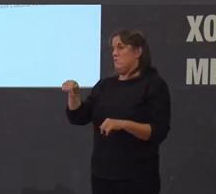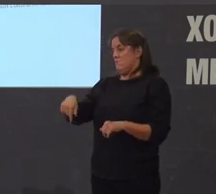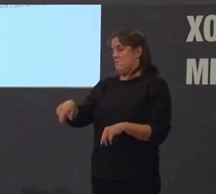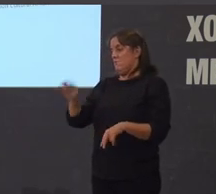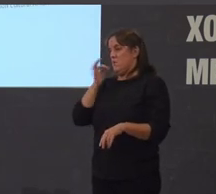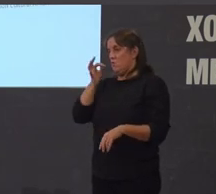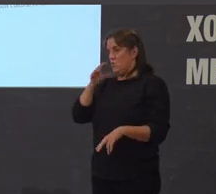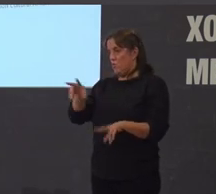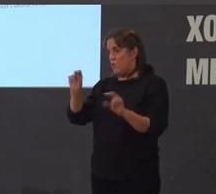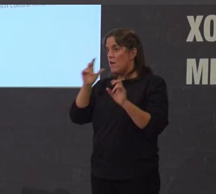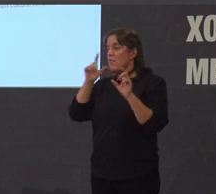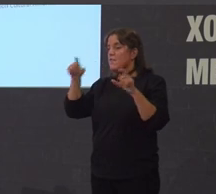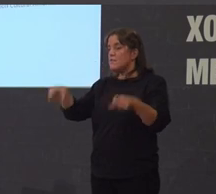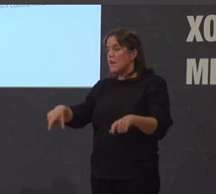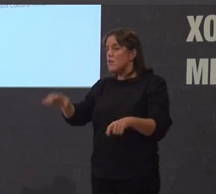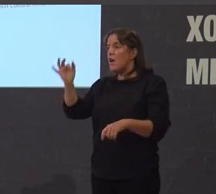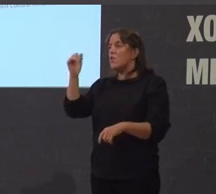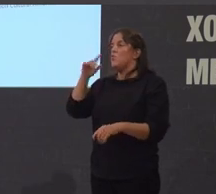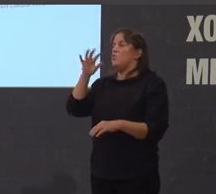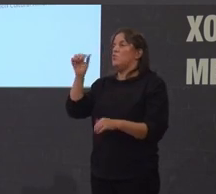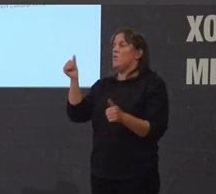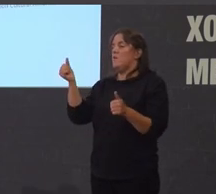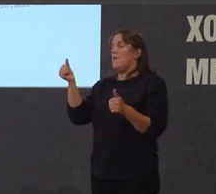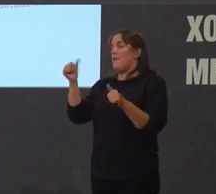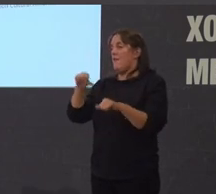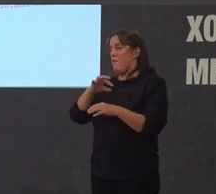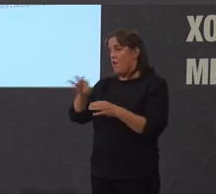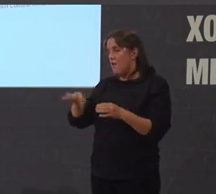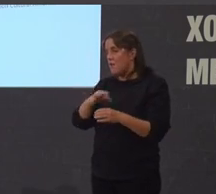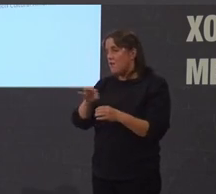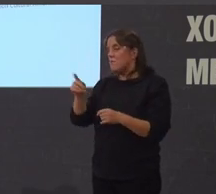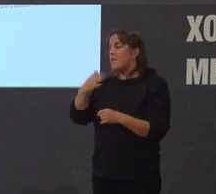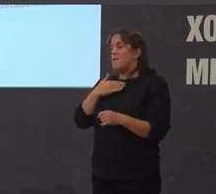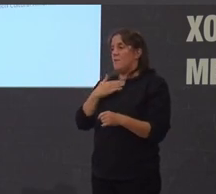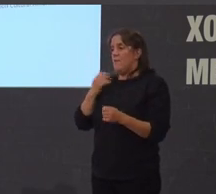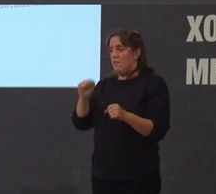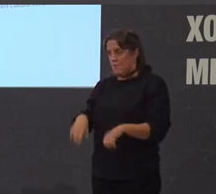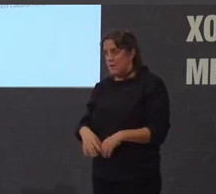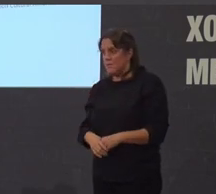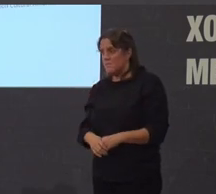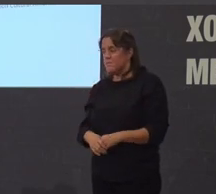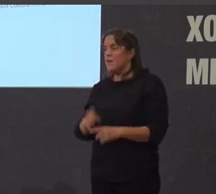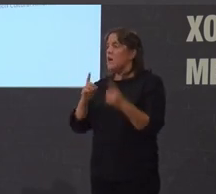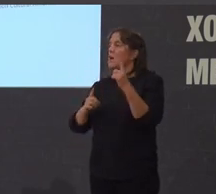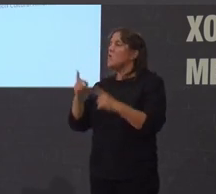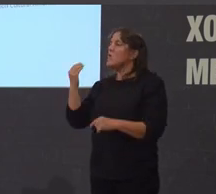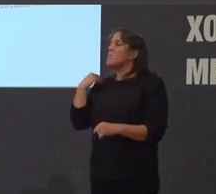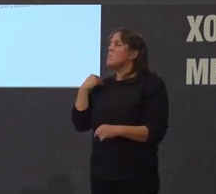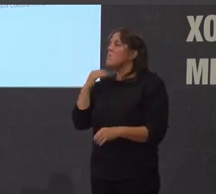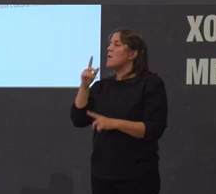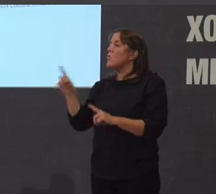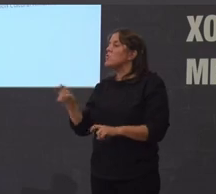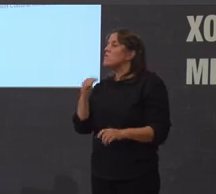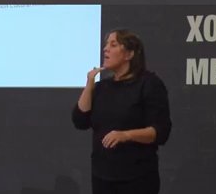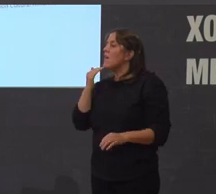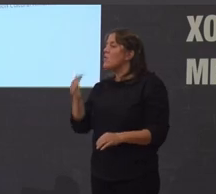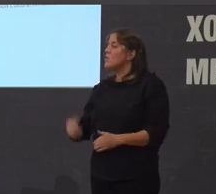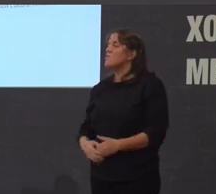descanso hay un café para bueno para los que ya apetece si hay alguna pregunta